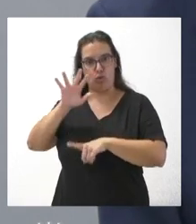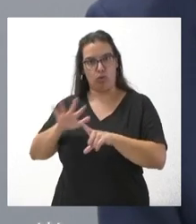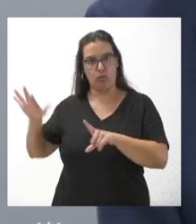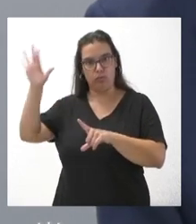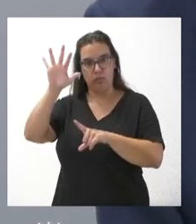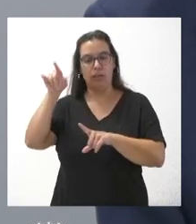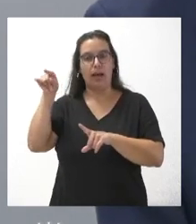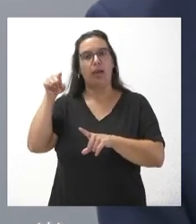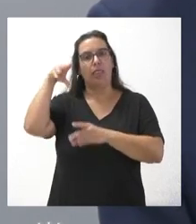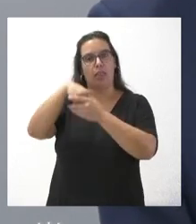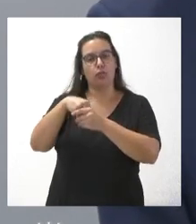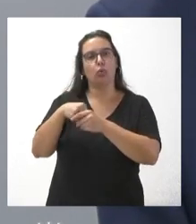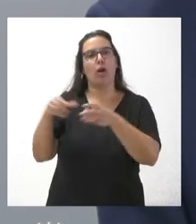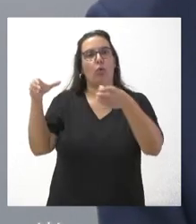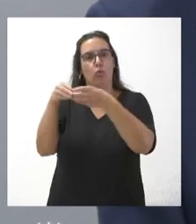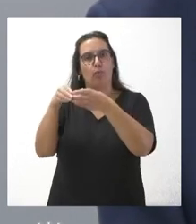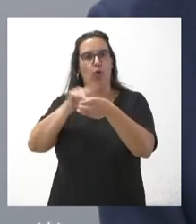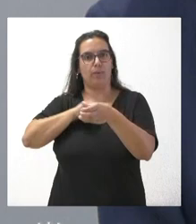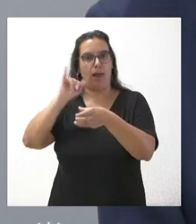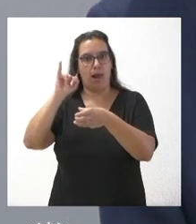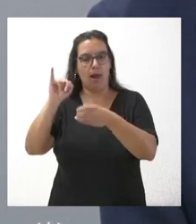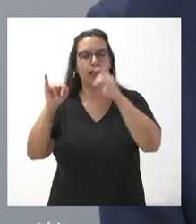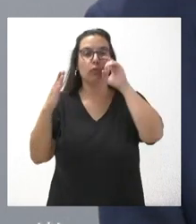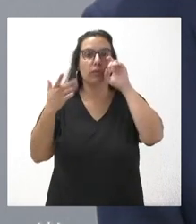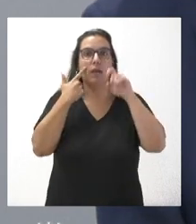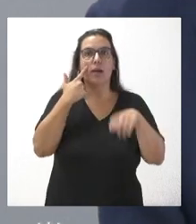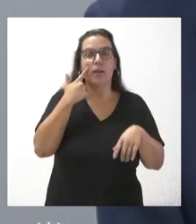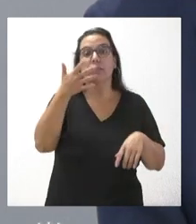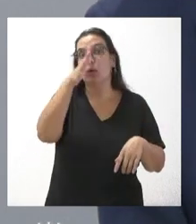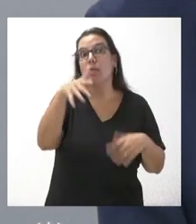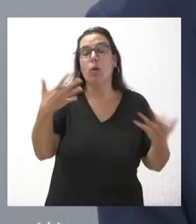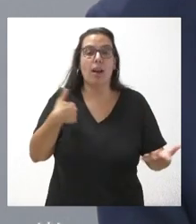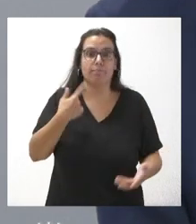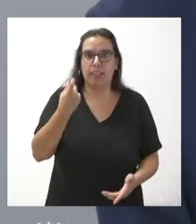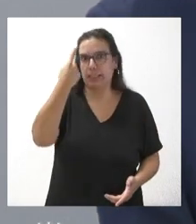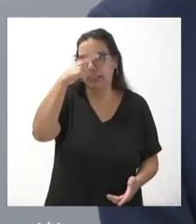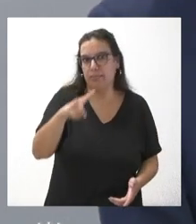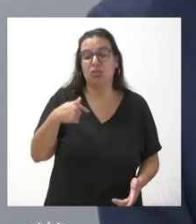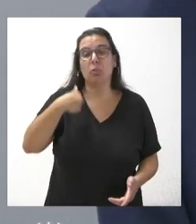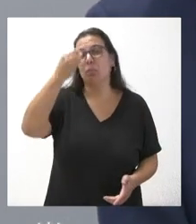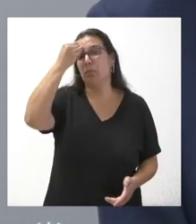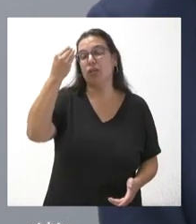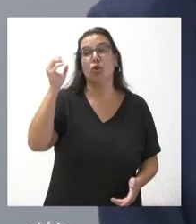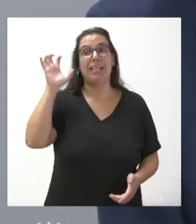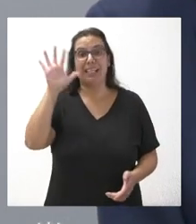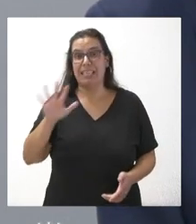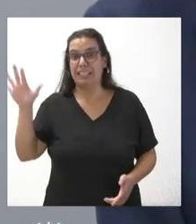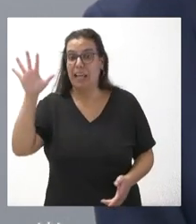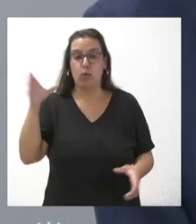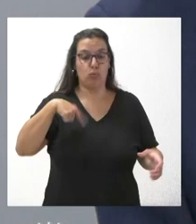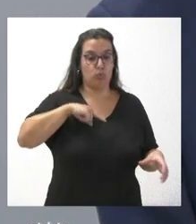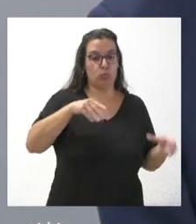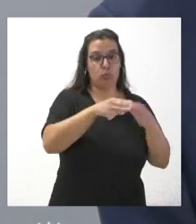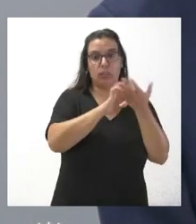principio veremos a ver qué es lo que se denuncia. Yo creo que tanto el Estado como la Junta de Castilla y León